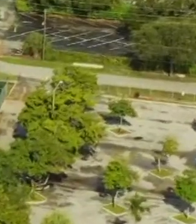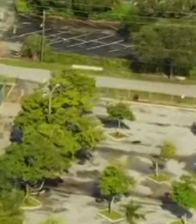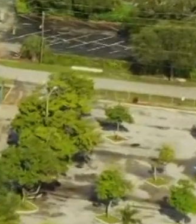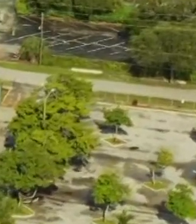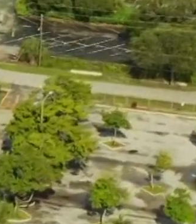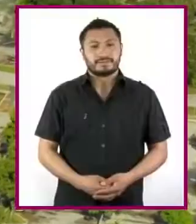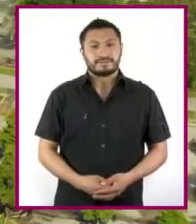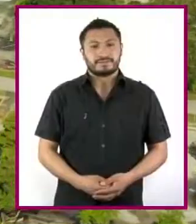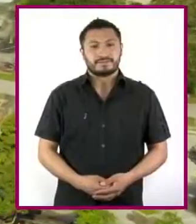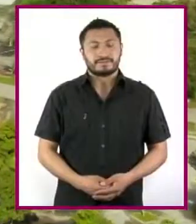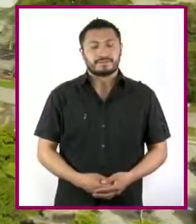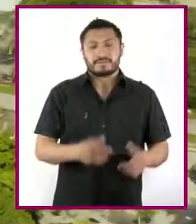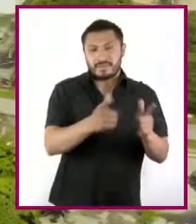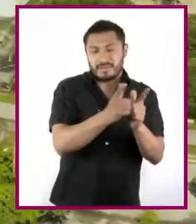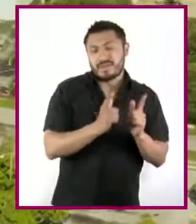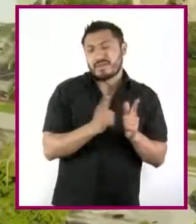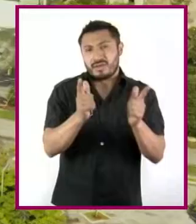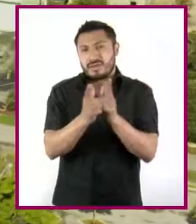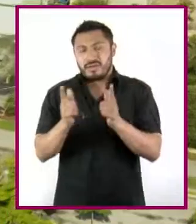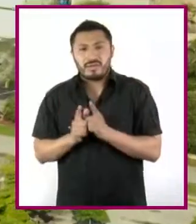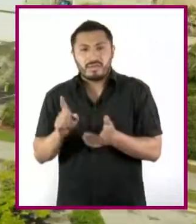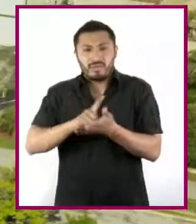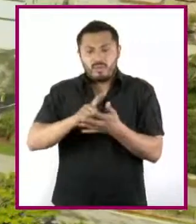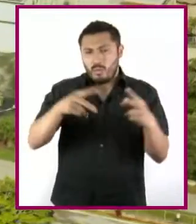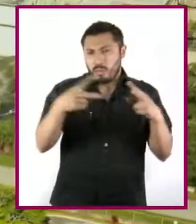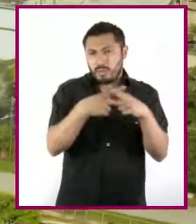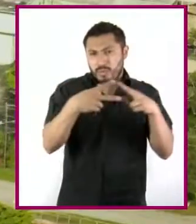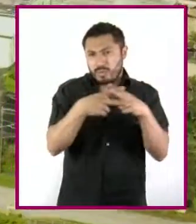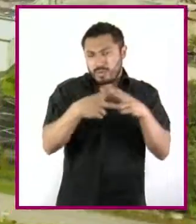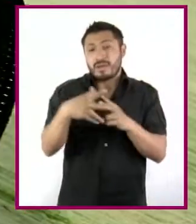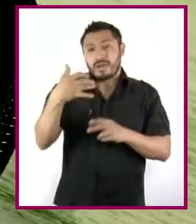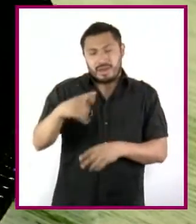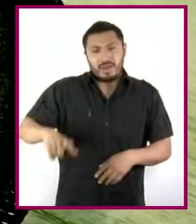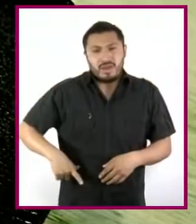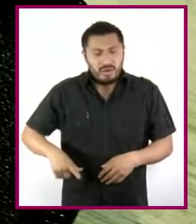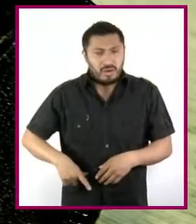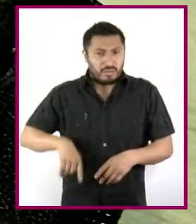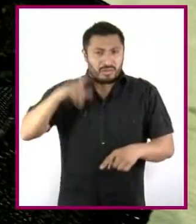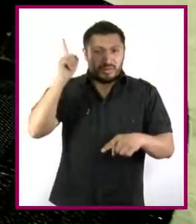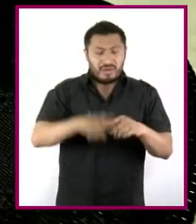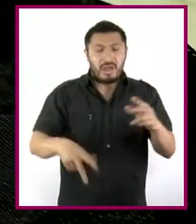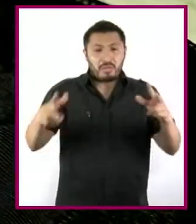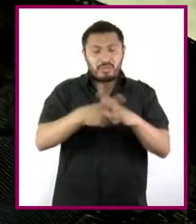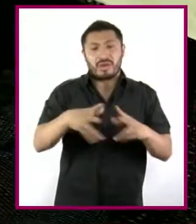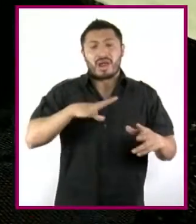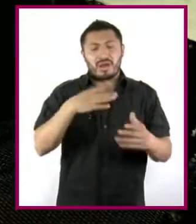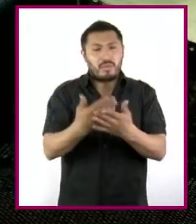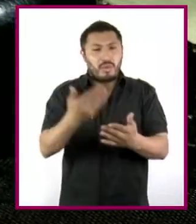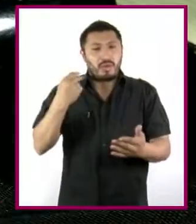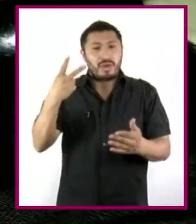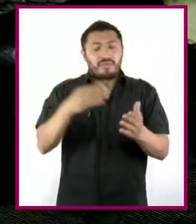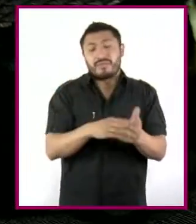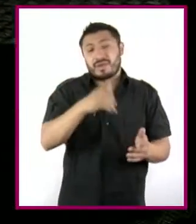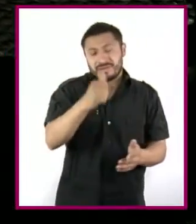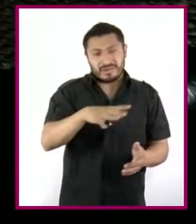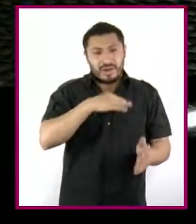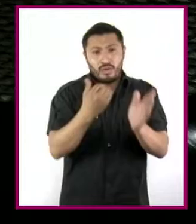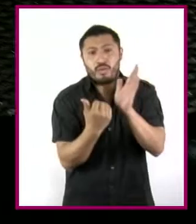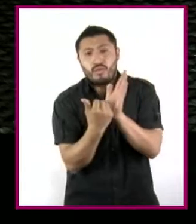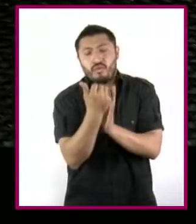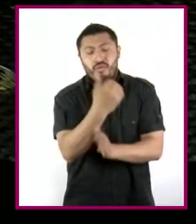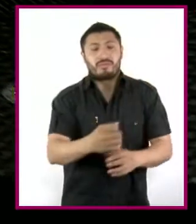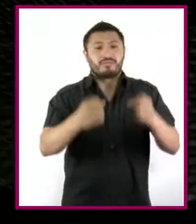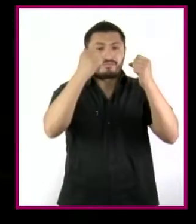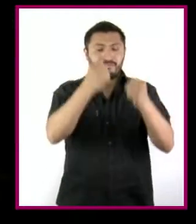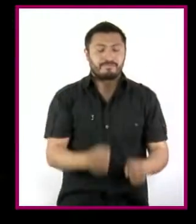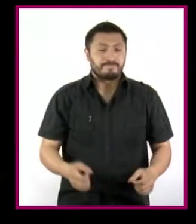La lucha entre cárteles del narcotráfico y la estrategia del gobierno en turno para combatirlos ocasionaron desde finales de 2006 el aumento en la inseguridad